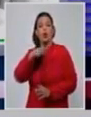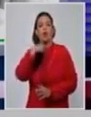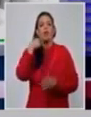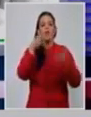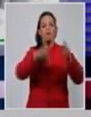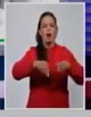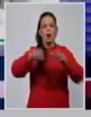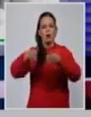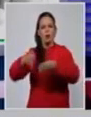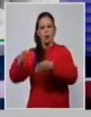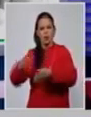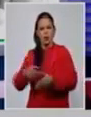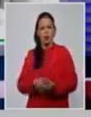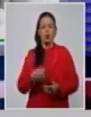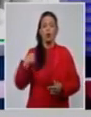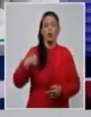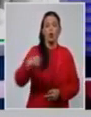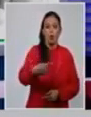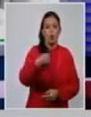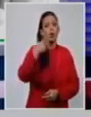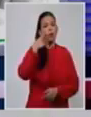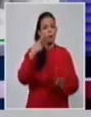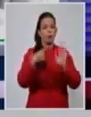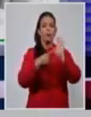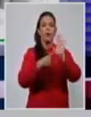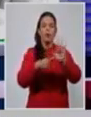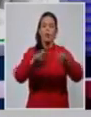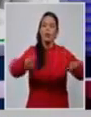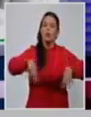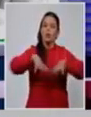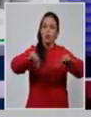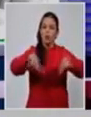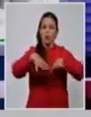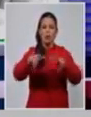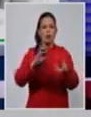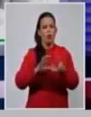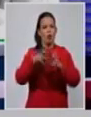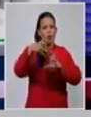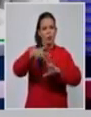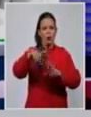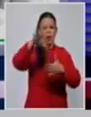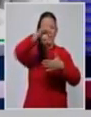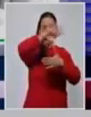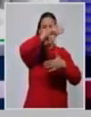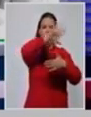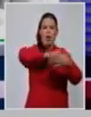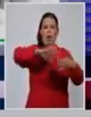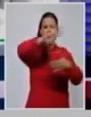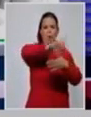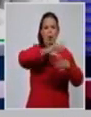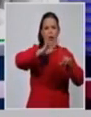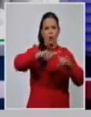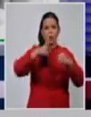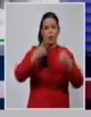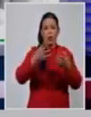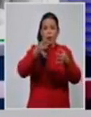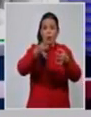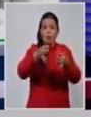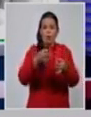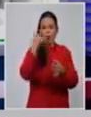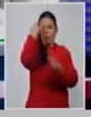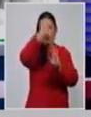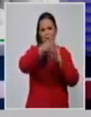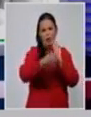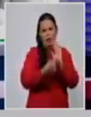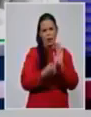cada jornada, lo que habla de la compleja situación también que vive la región de las Américas a partir de la situación específica Pacífica de